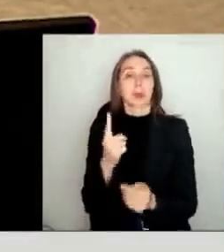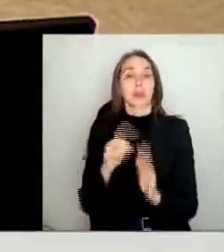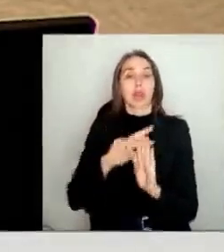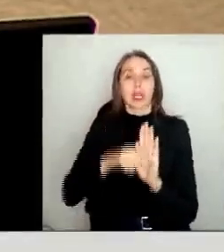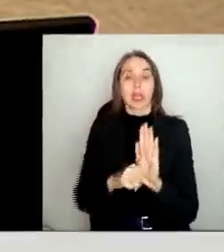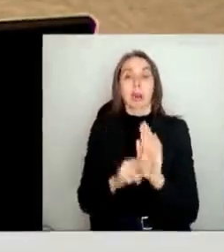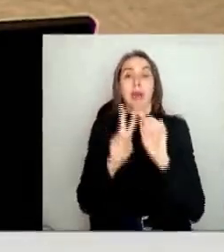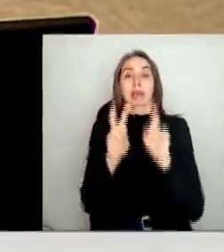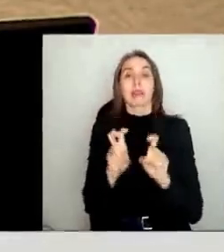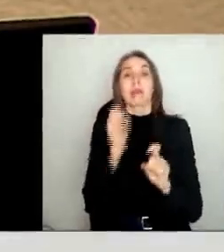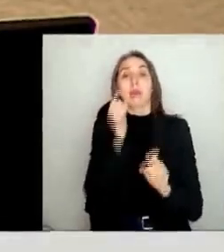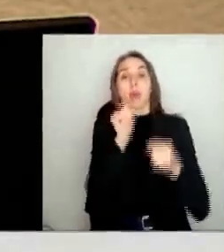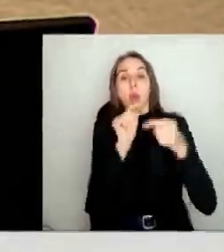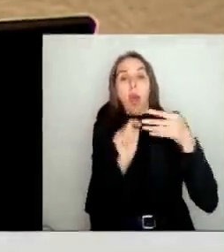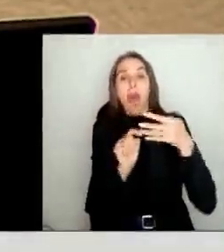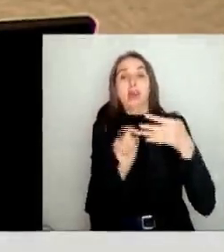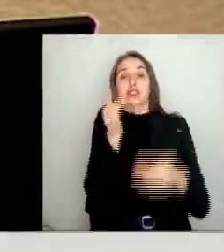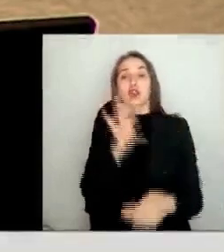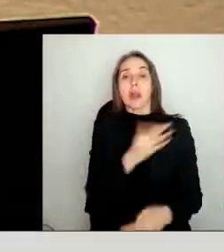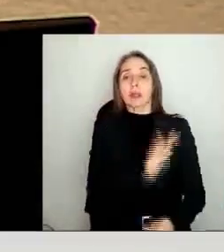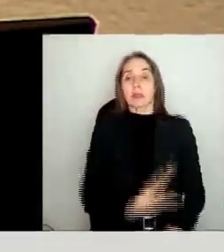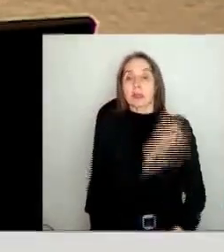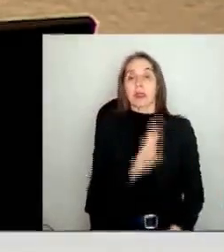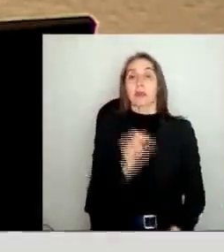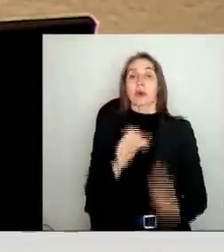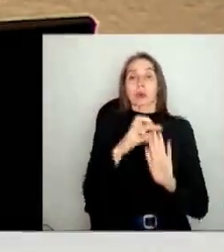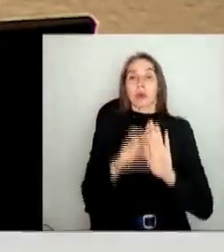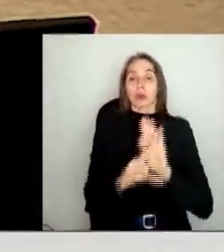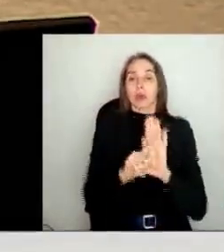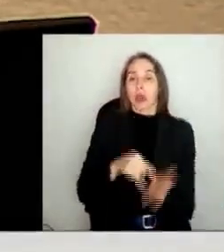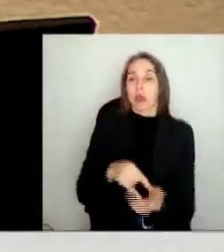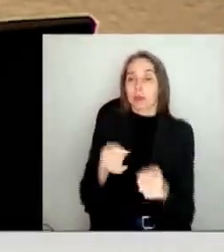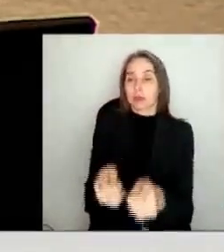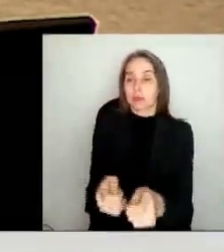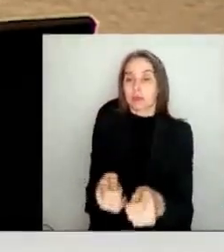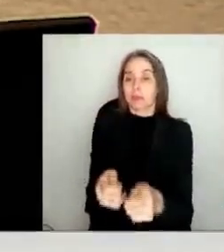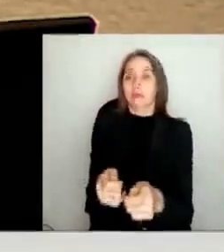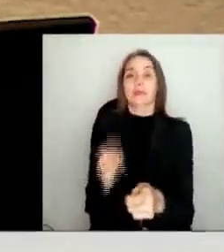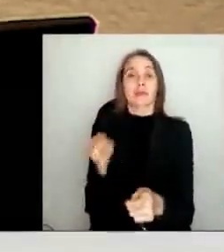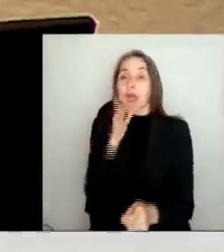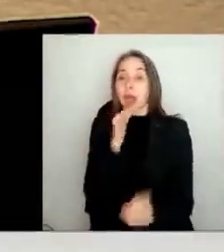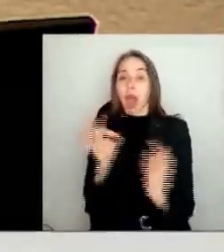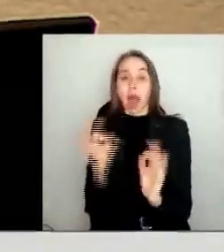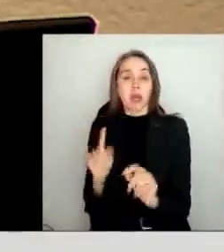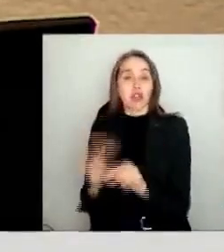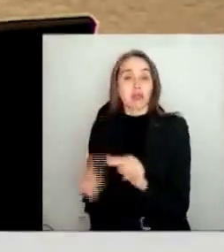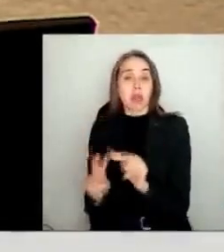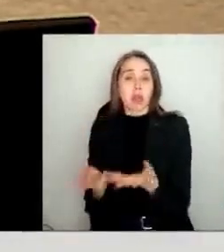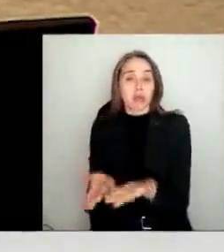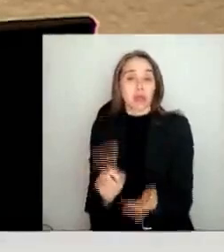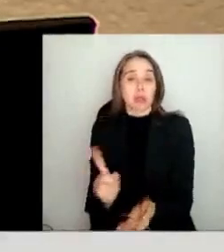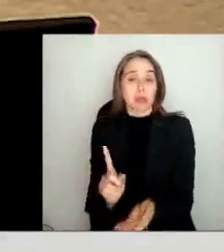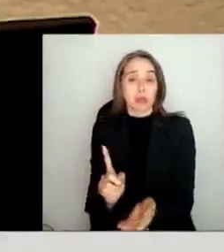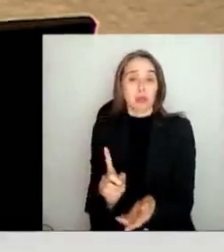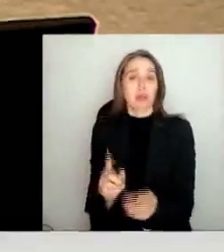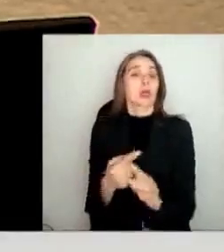las materias exclusivas del presidente y ese paso no se ha dado tengo entendido de otra manera usted va